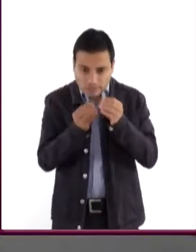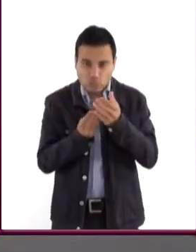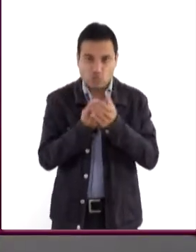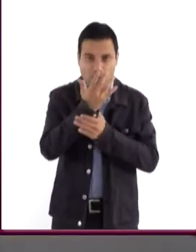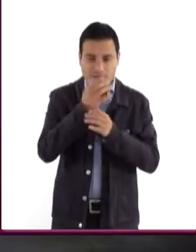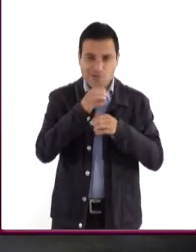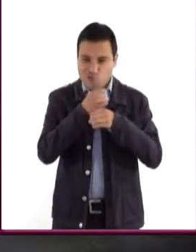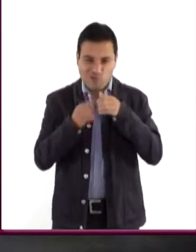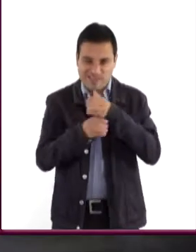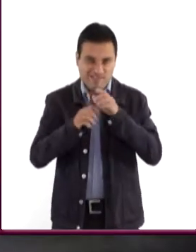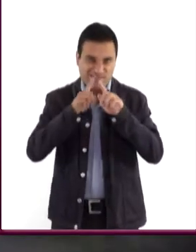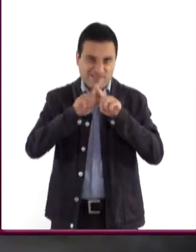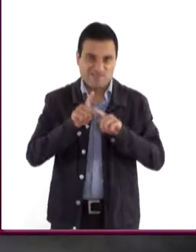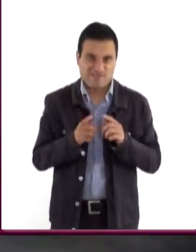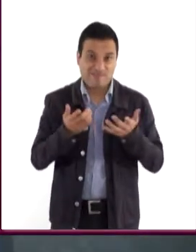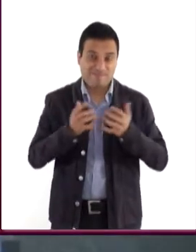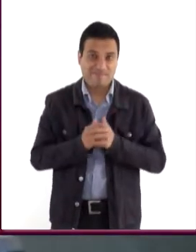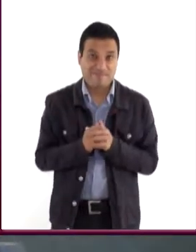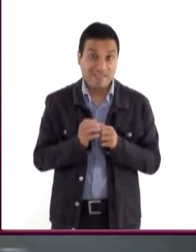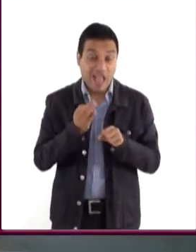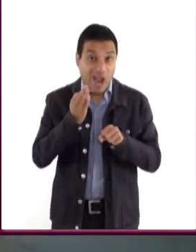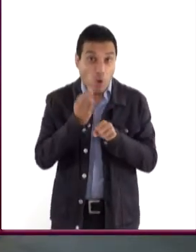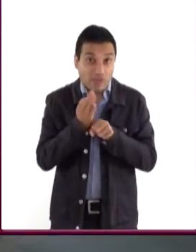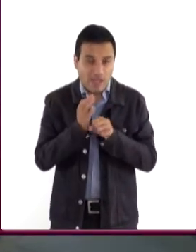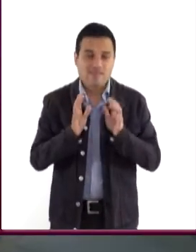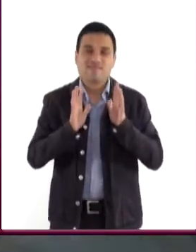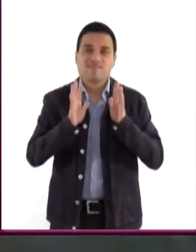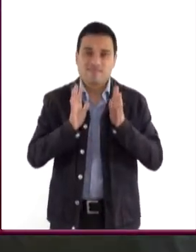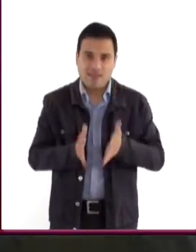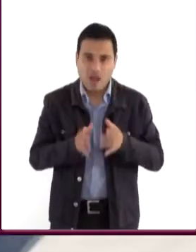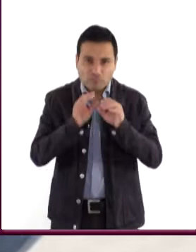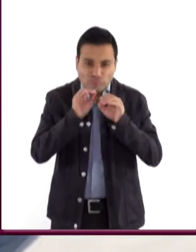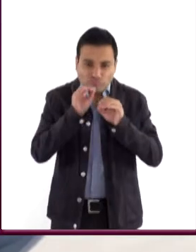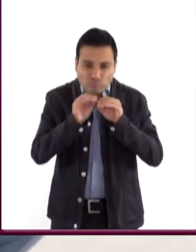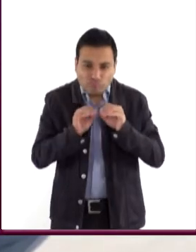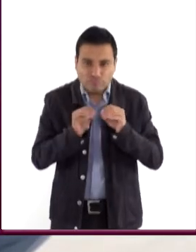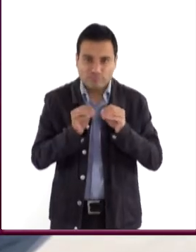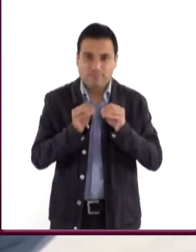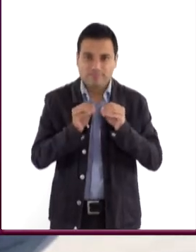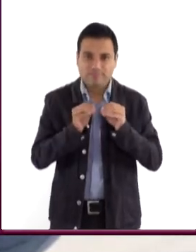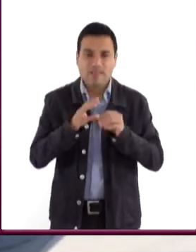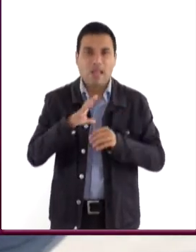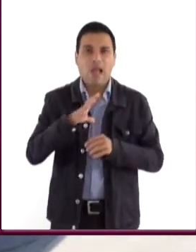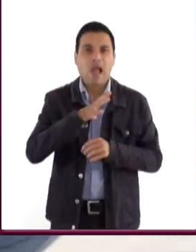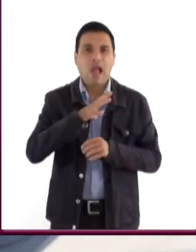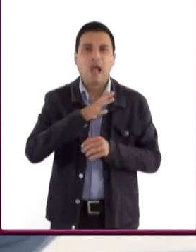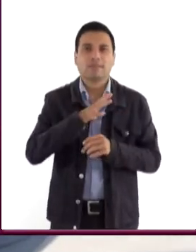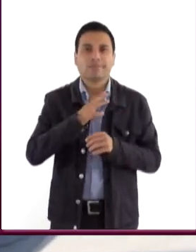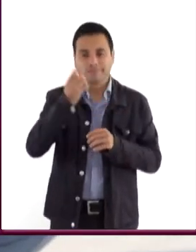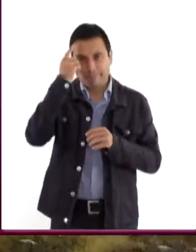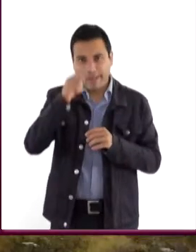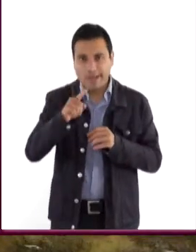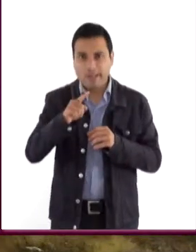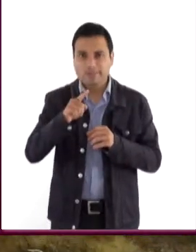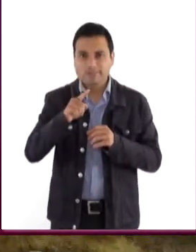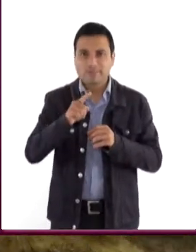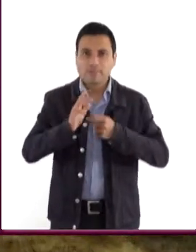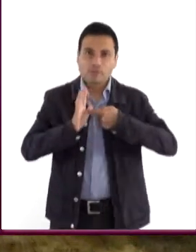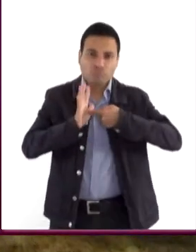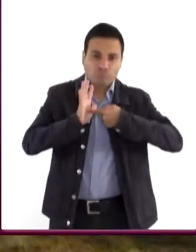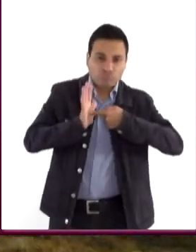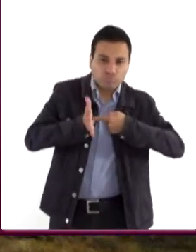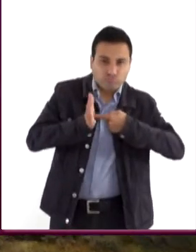diseños estructurales. Hasta el momento se han construido varios prototipos de broches para la industria aeroespacial y de